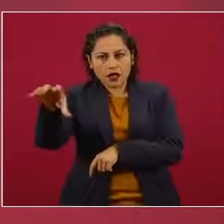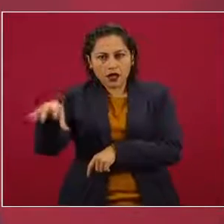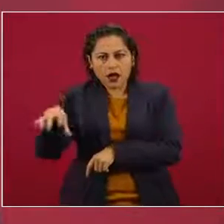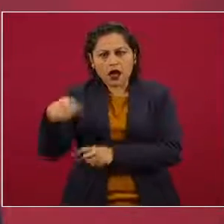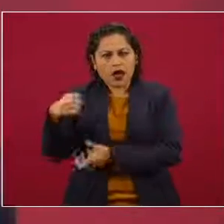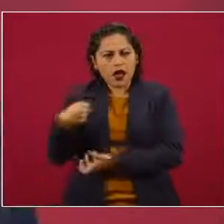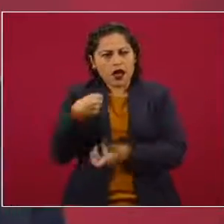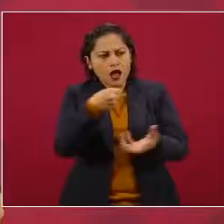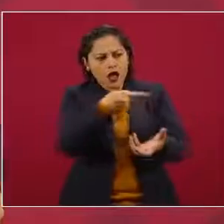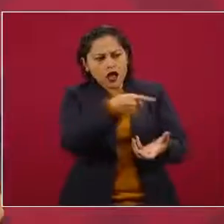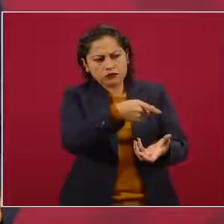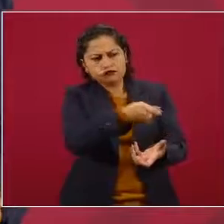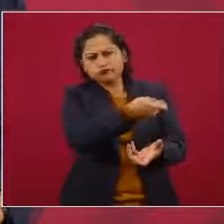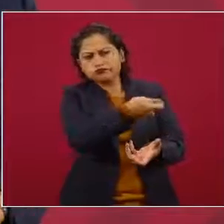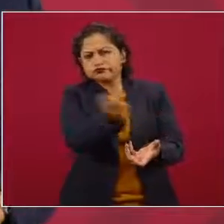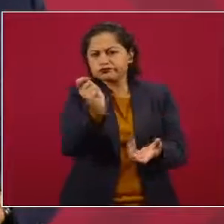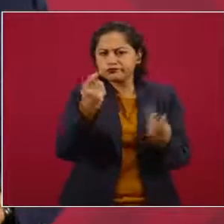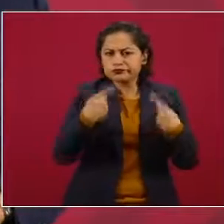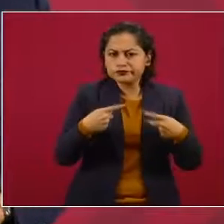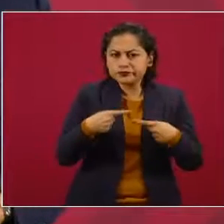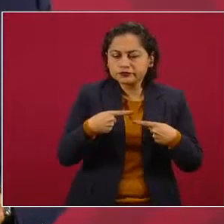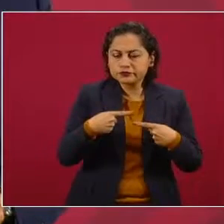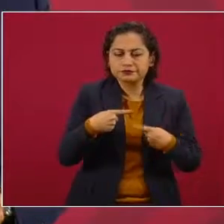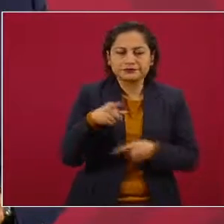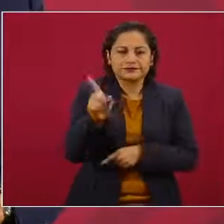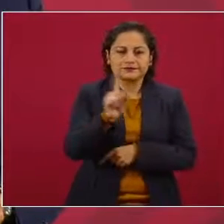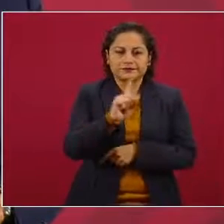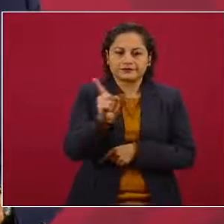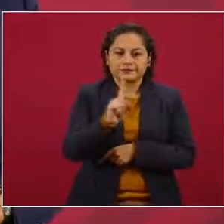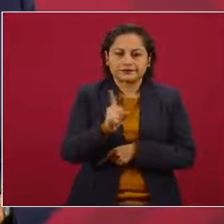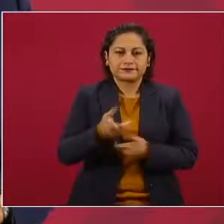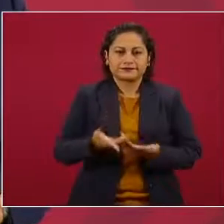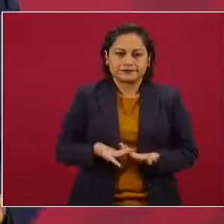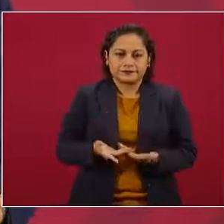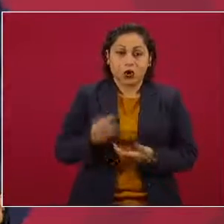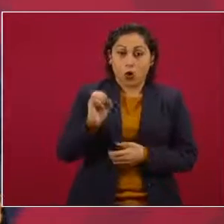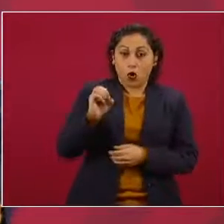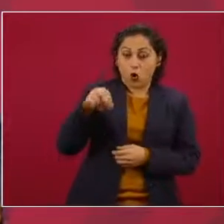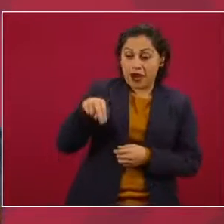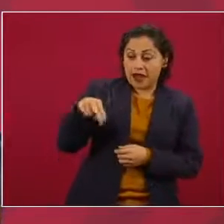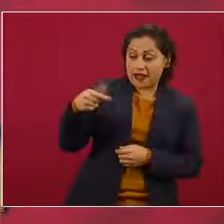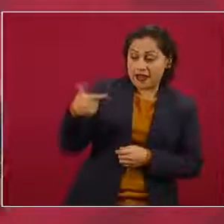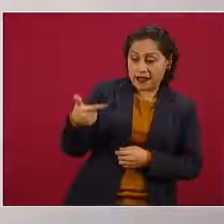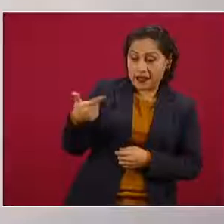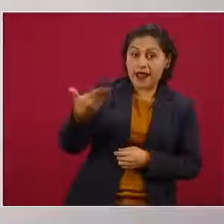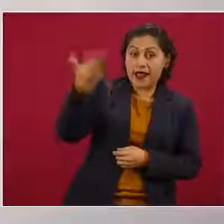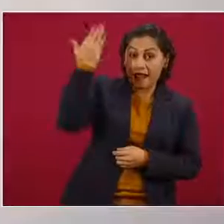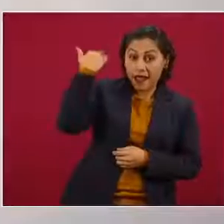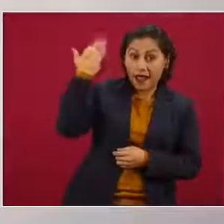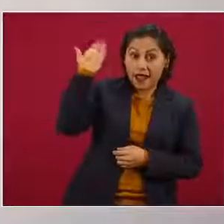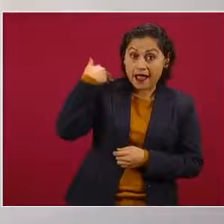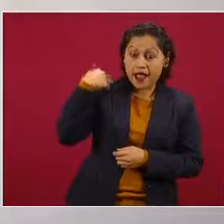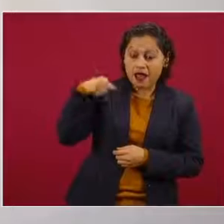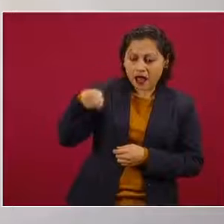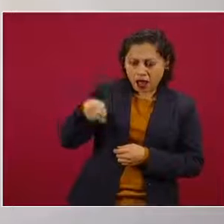las organizaciones no gubernamentales que recibían dinero y que